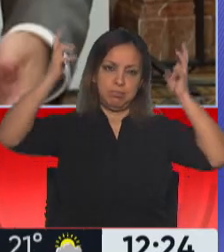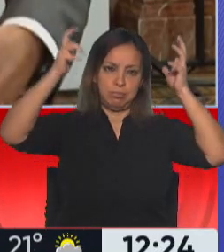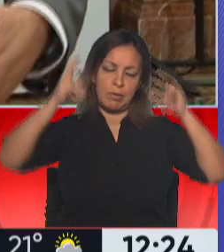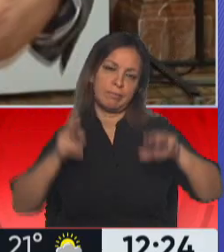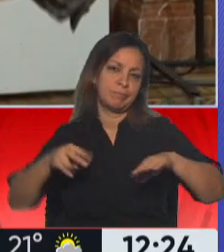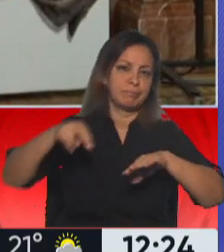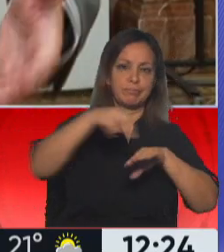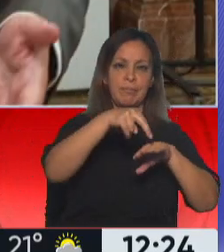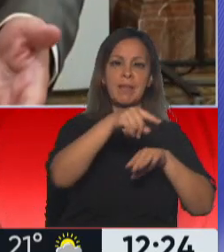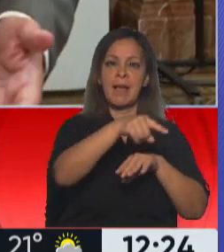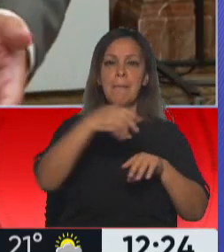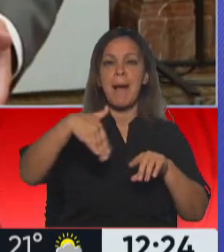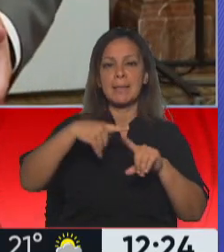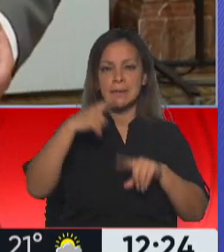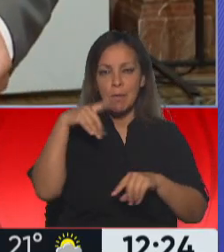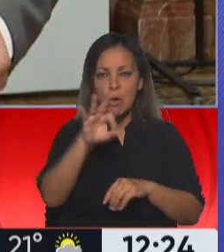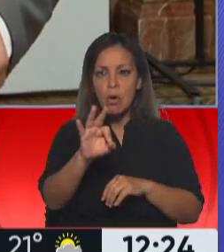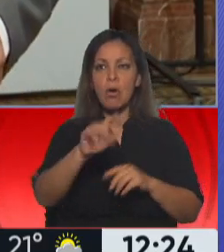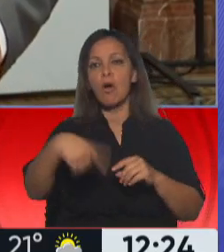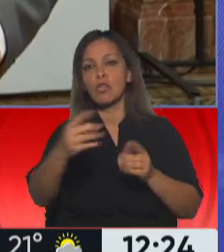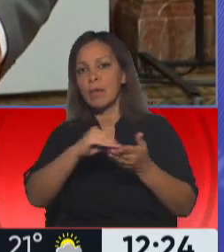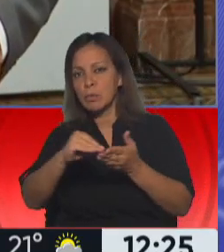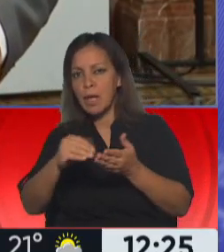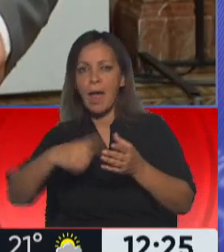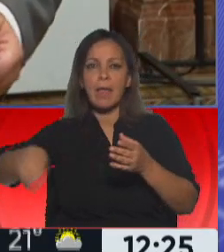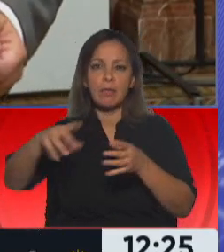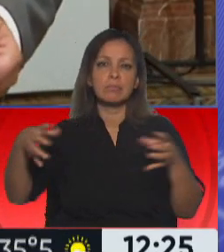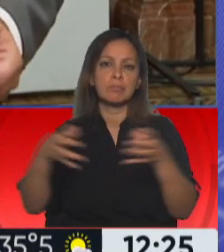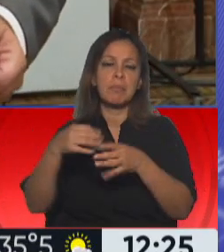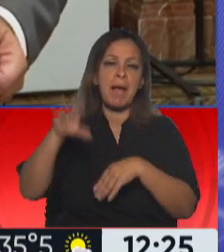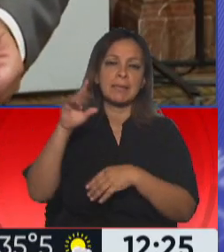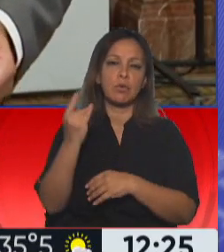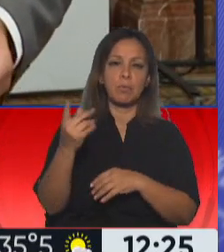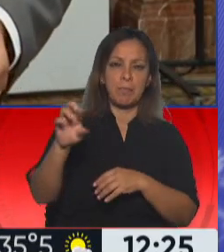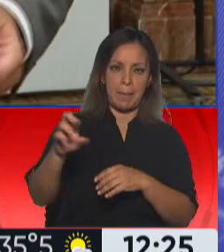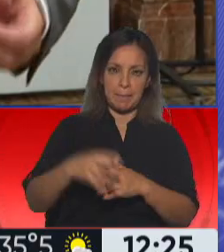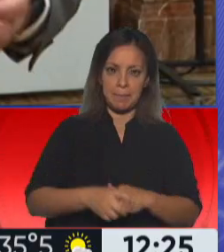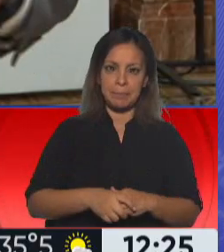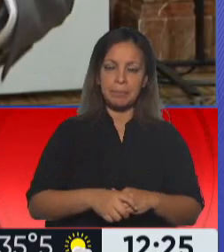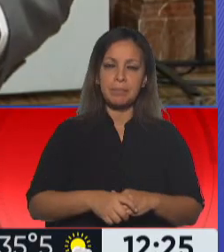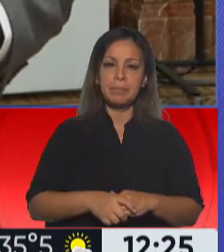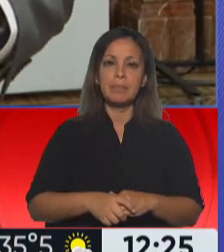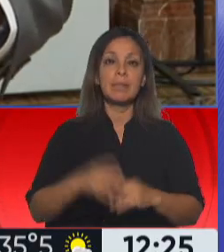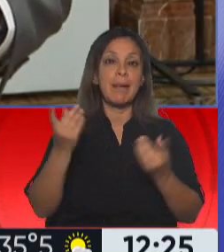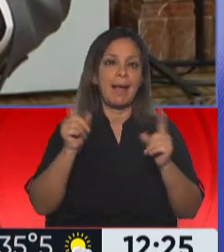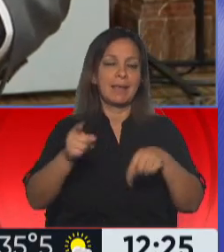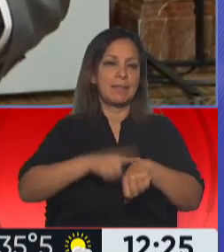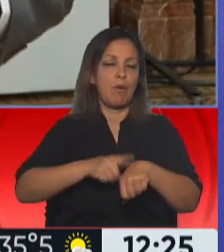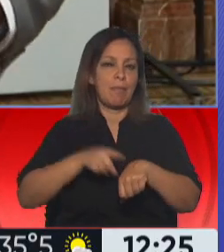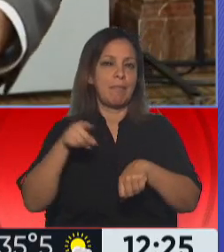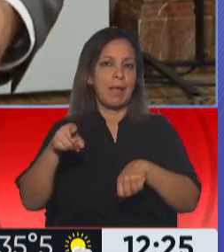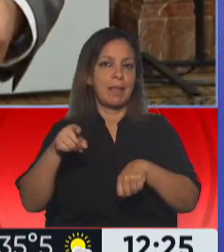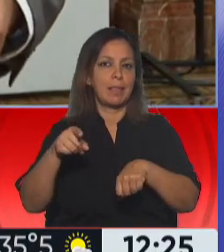Máximo Kirchner, de los diputados de Unión por la Patria. de Unión por la Patria. Para Bien. ese momento ya se